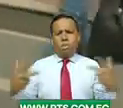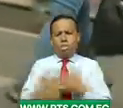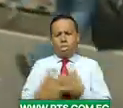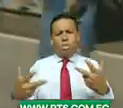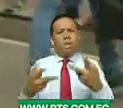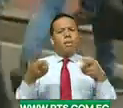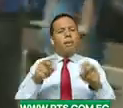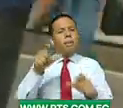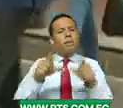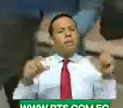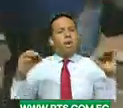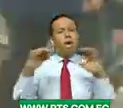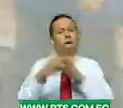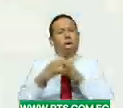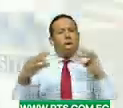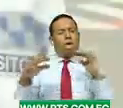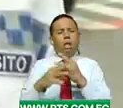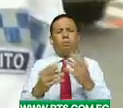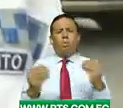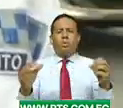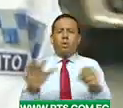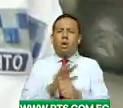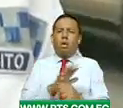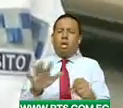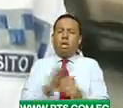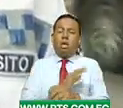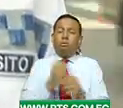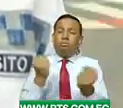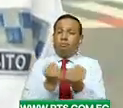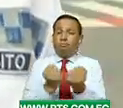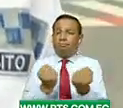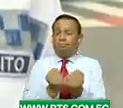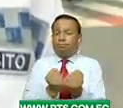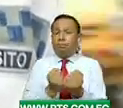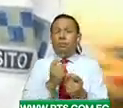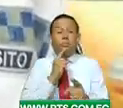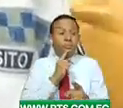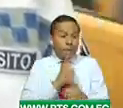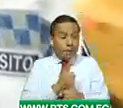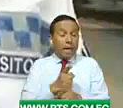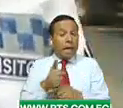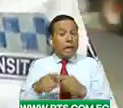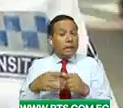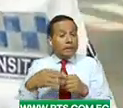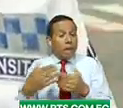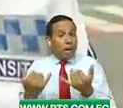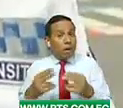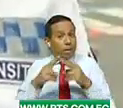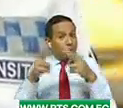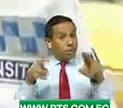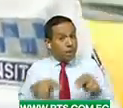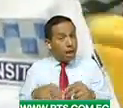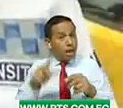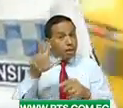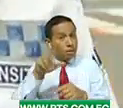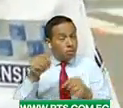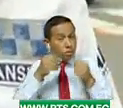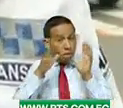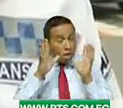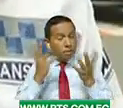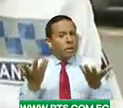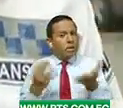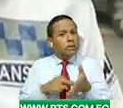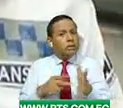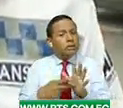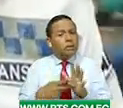mayor congestionamiento. Para esta fecha, pues, que se avecinan en Navidad y fin de año, pues tenemos el incremento